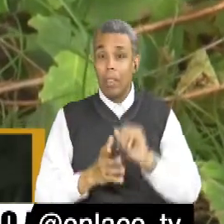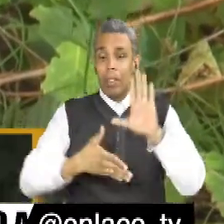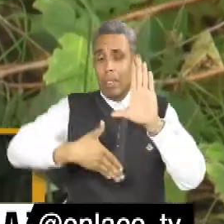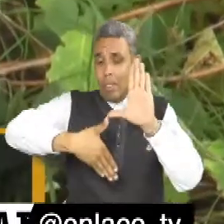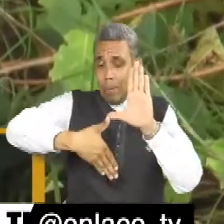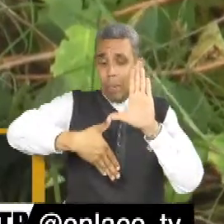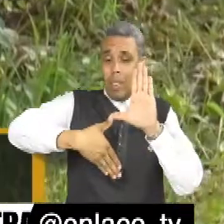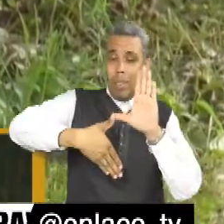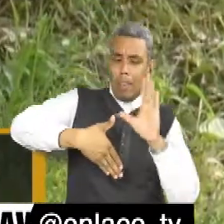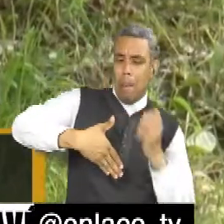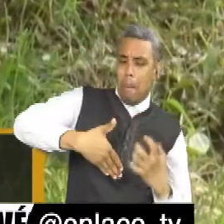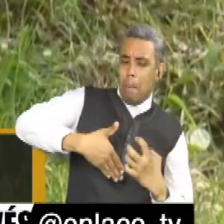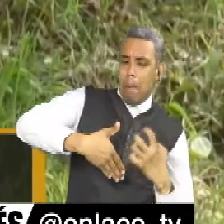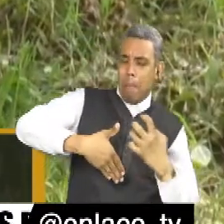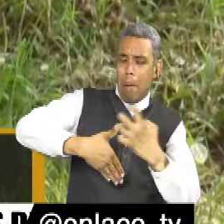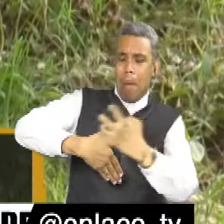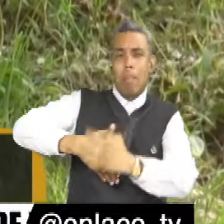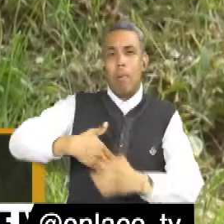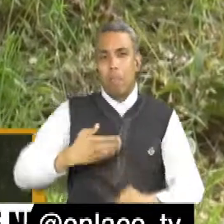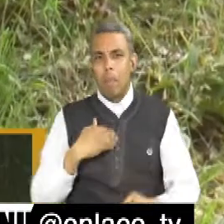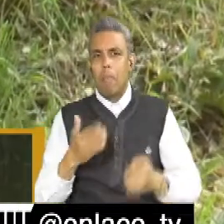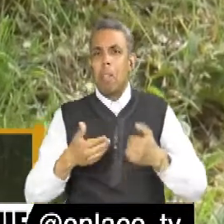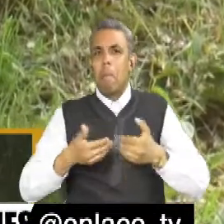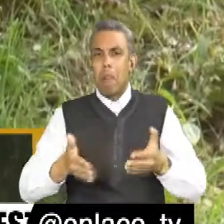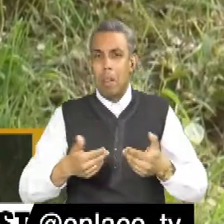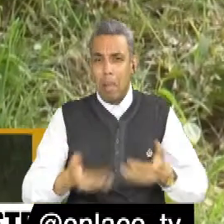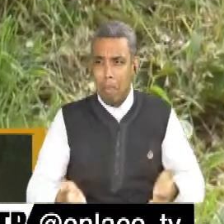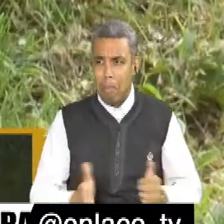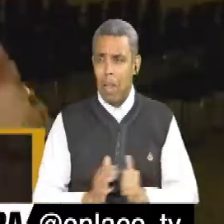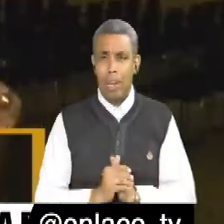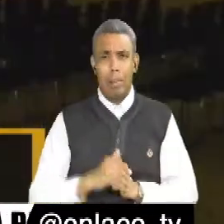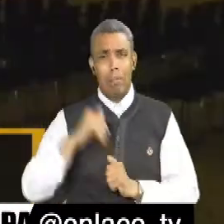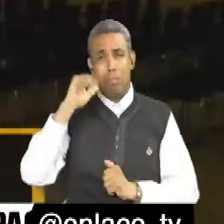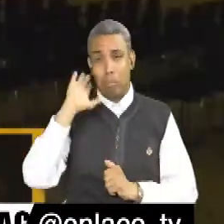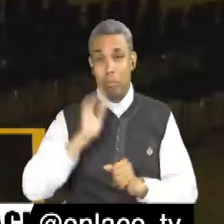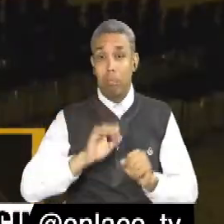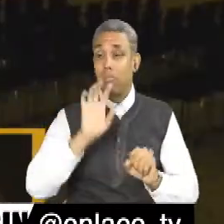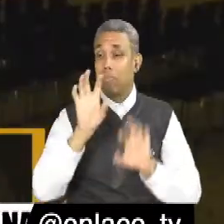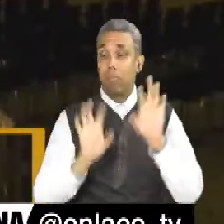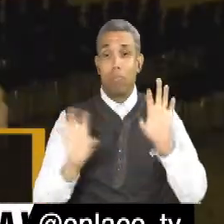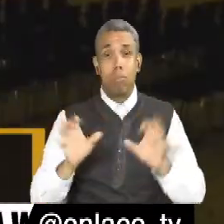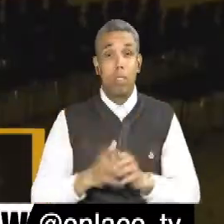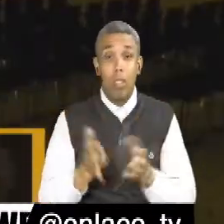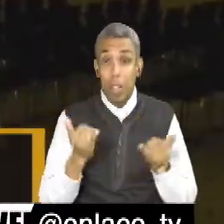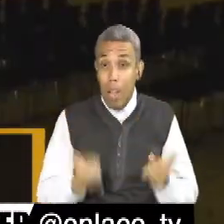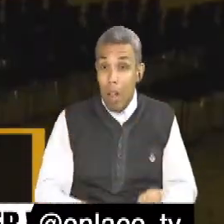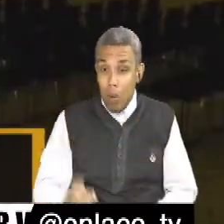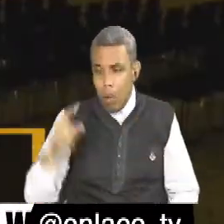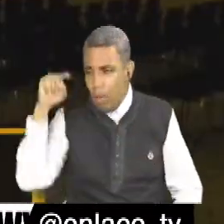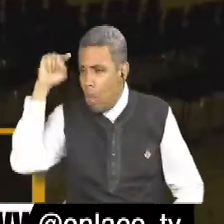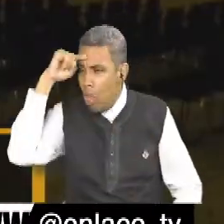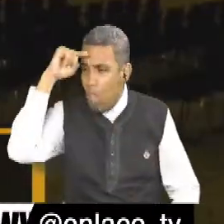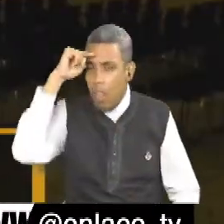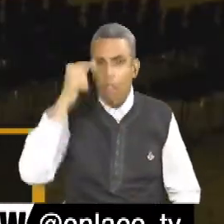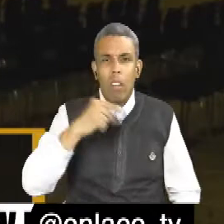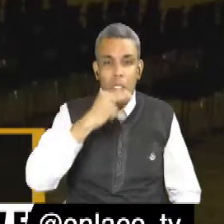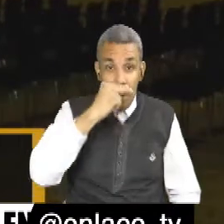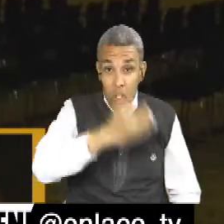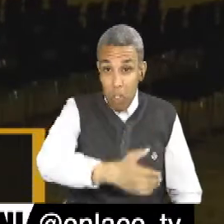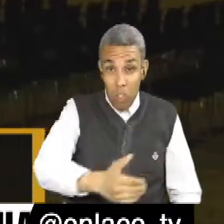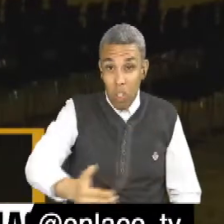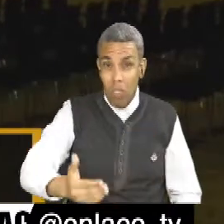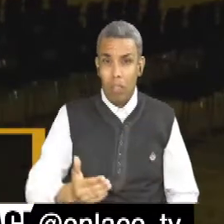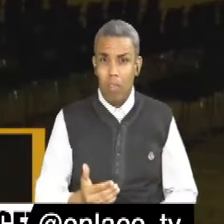¿Qué pasa? Tenemos un mundo violento, un mundo destructivo y destructor. Los niños no les estamos